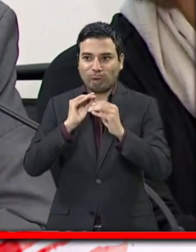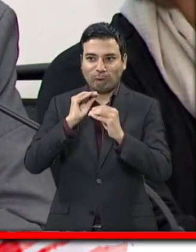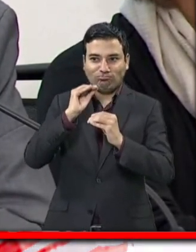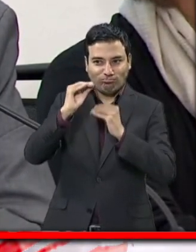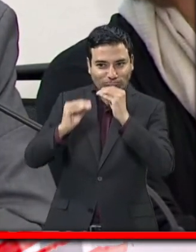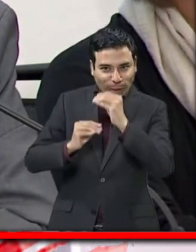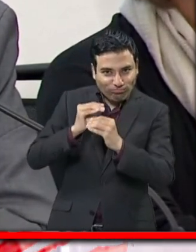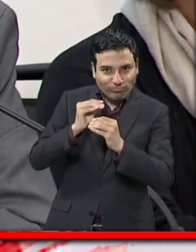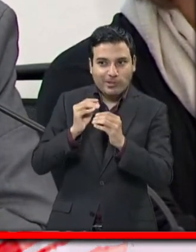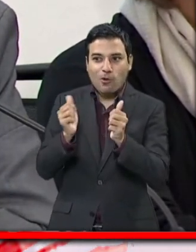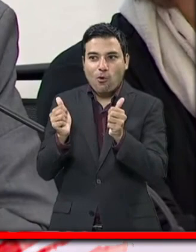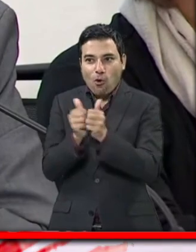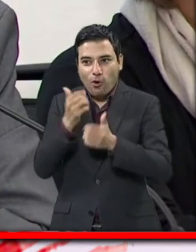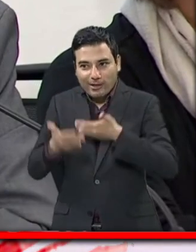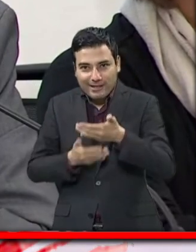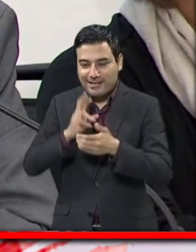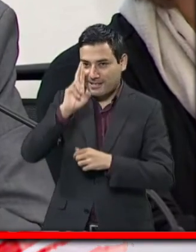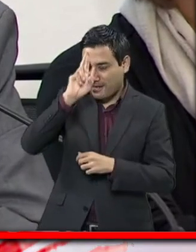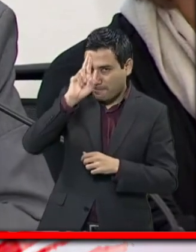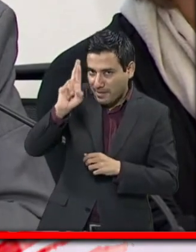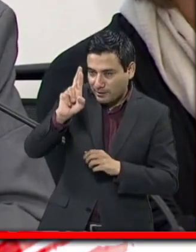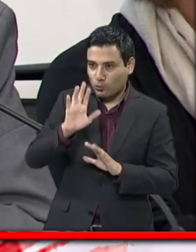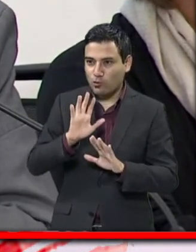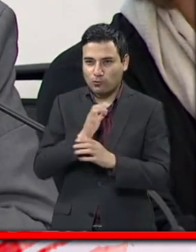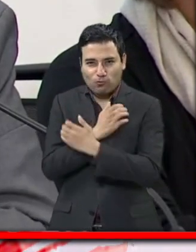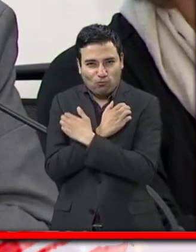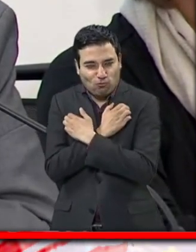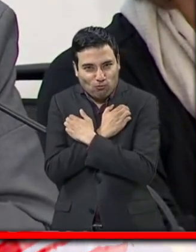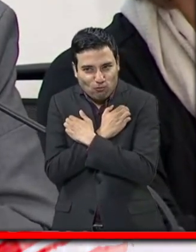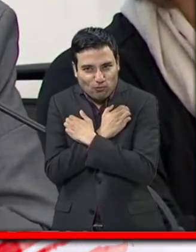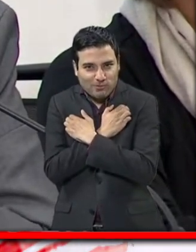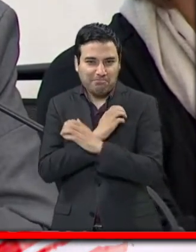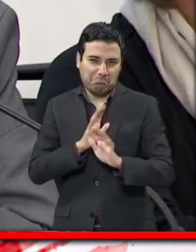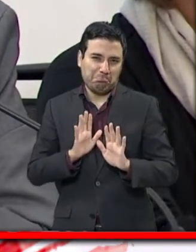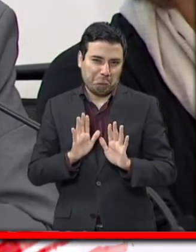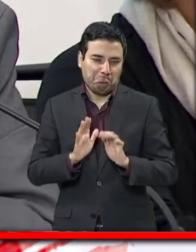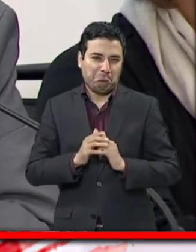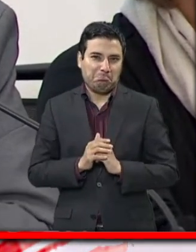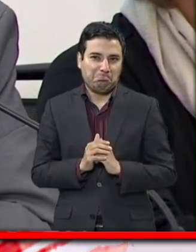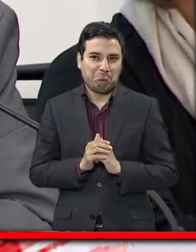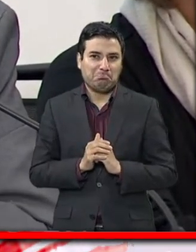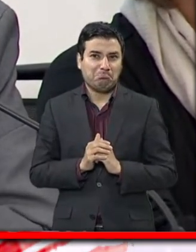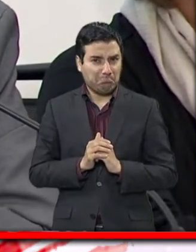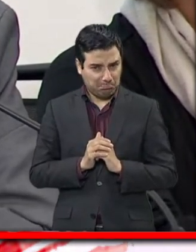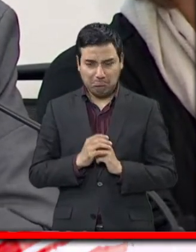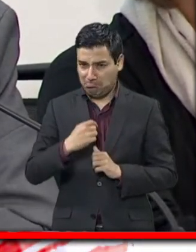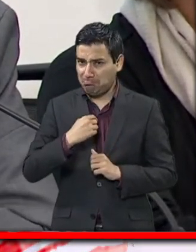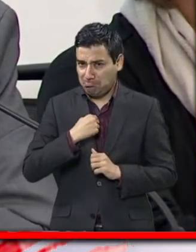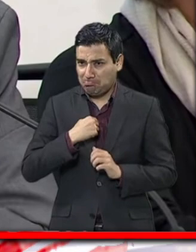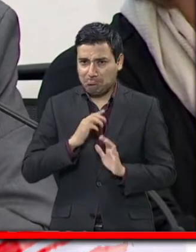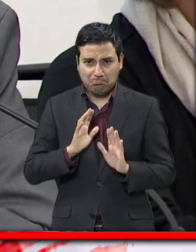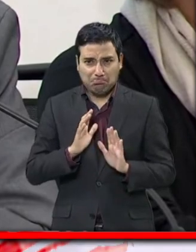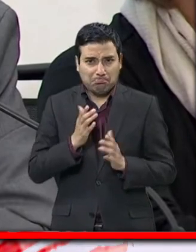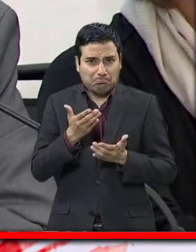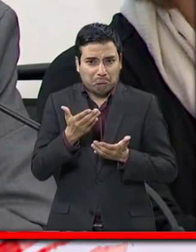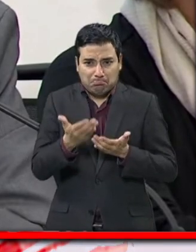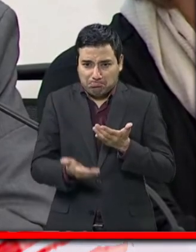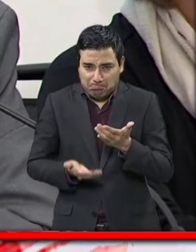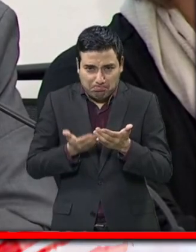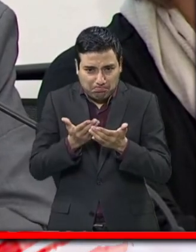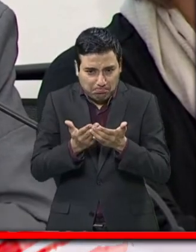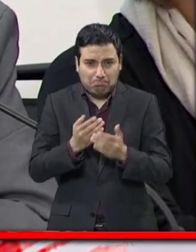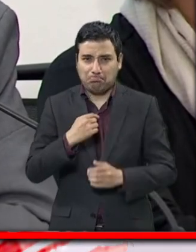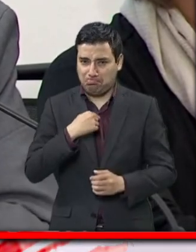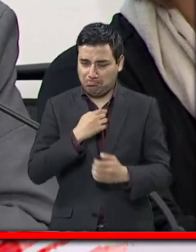respeto de civilidad Y eso ofrezco de nuestra parte pues actuar siempre